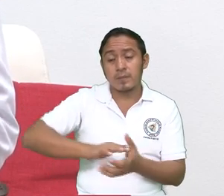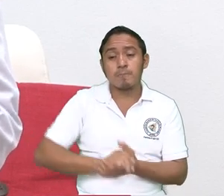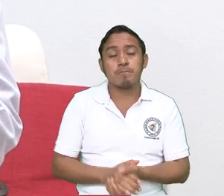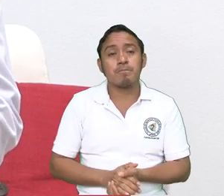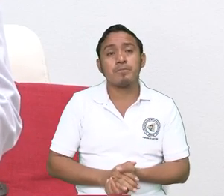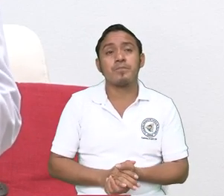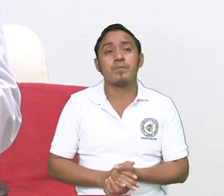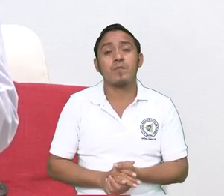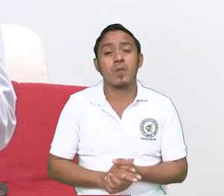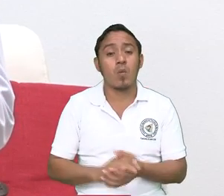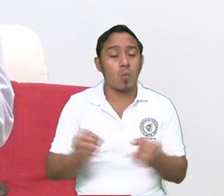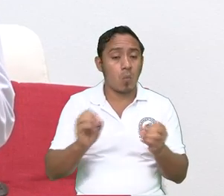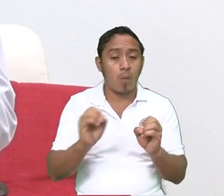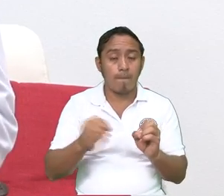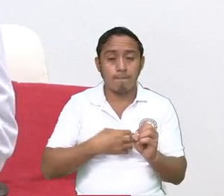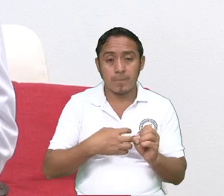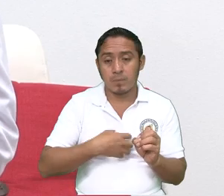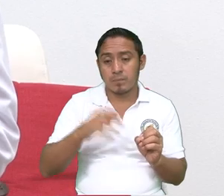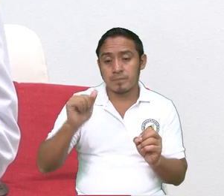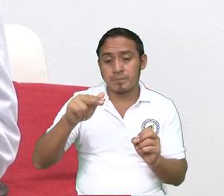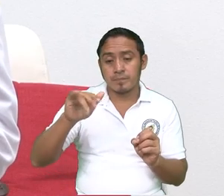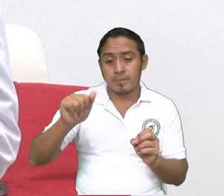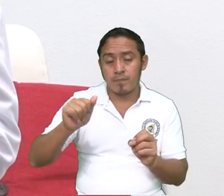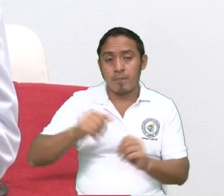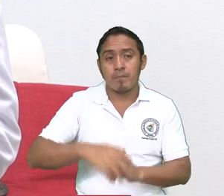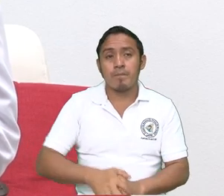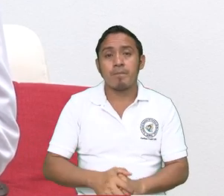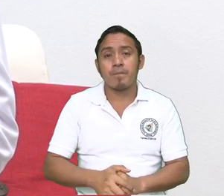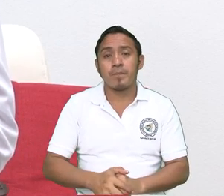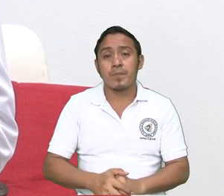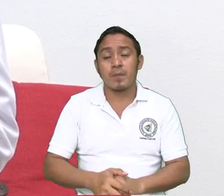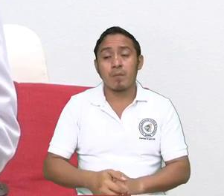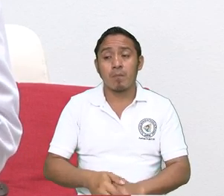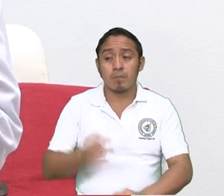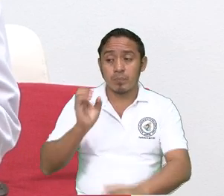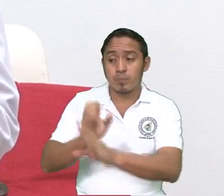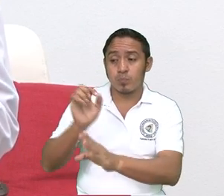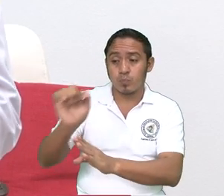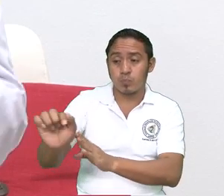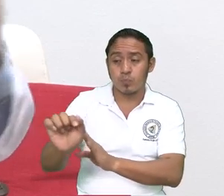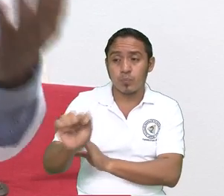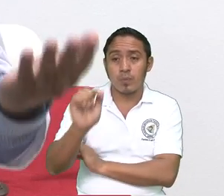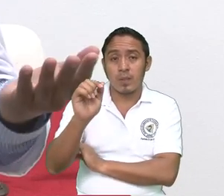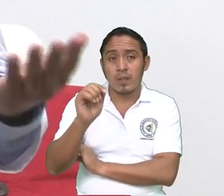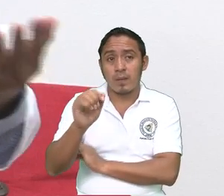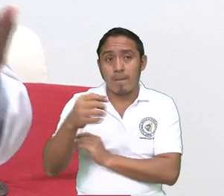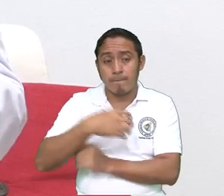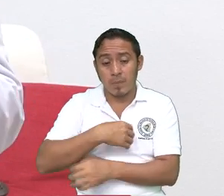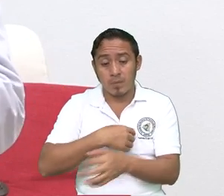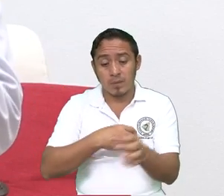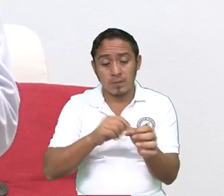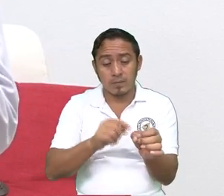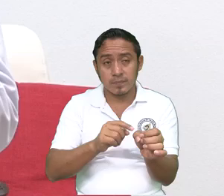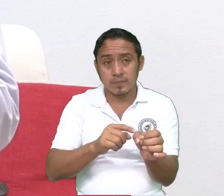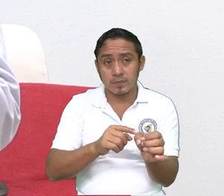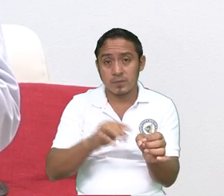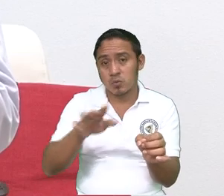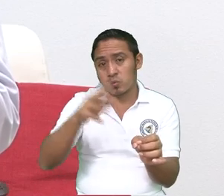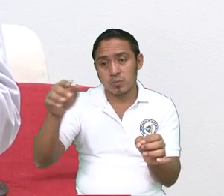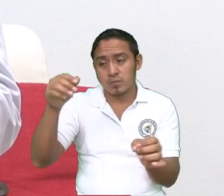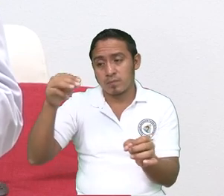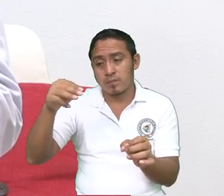realmente la producción de la anemia sea dada por la célula madre o por la médula ósea